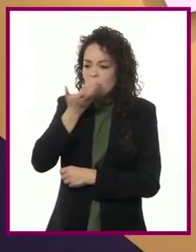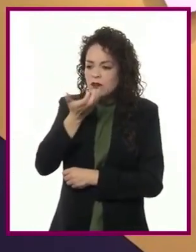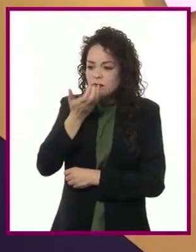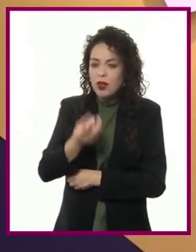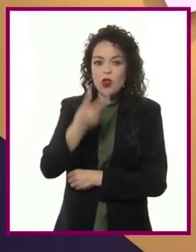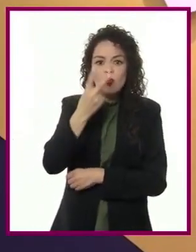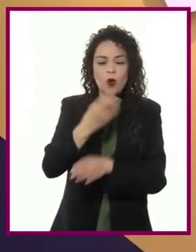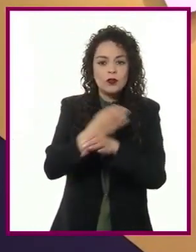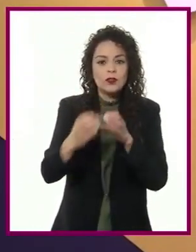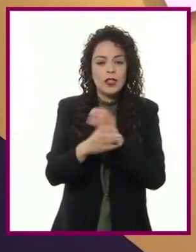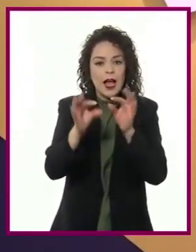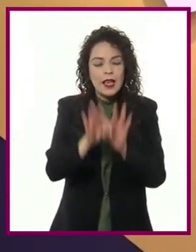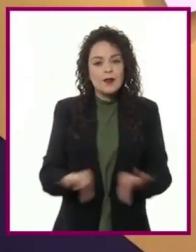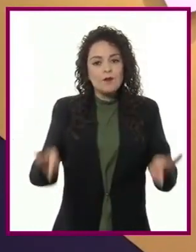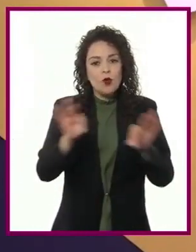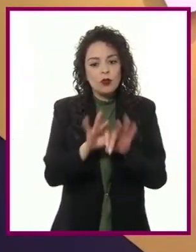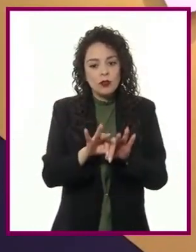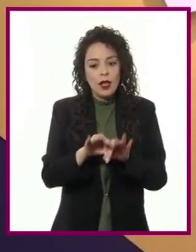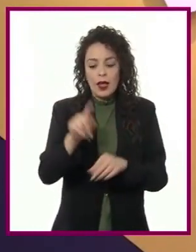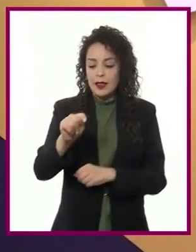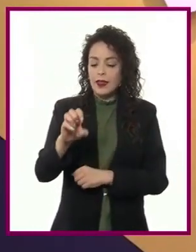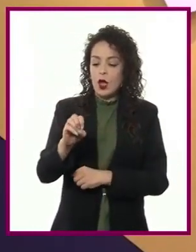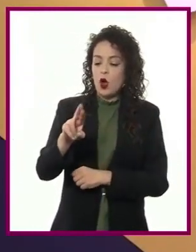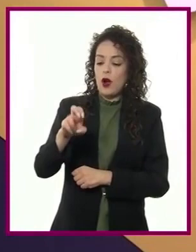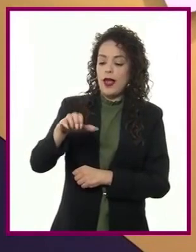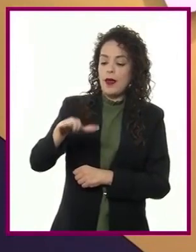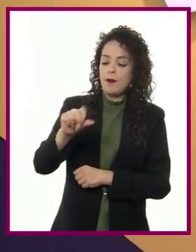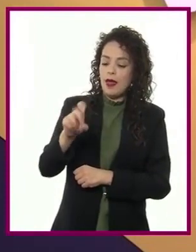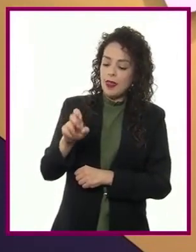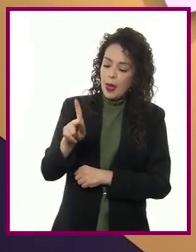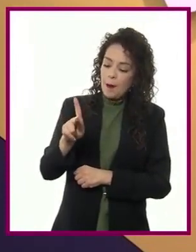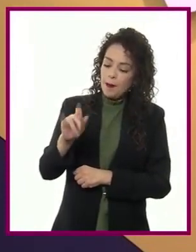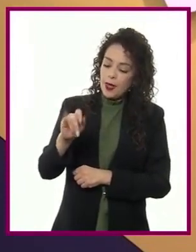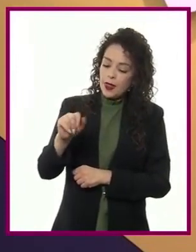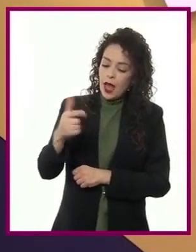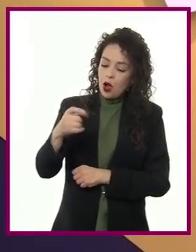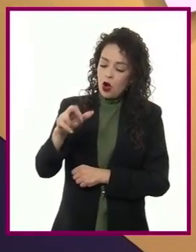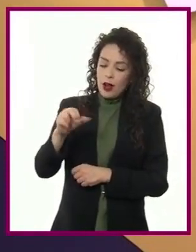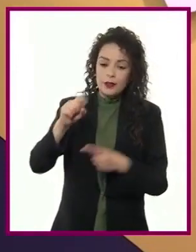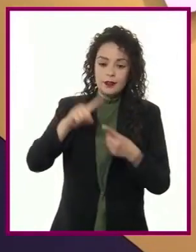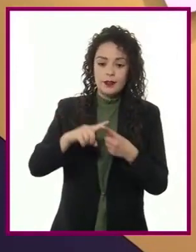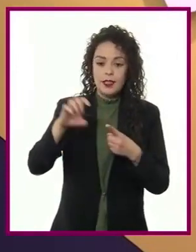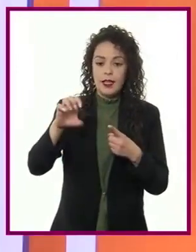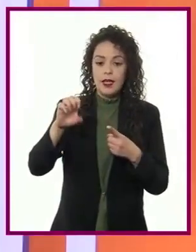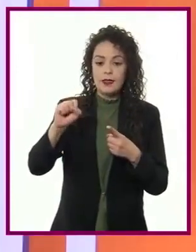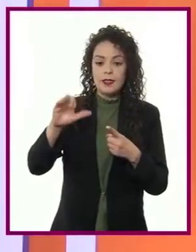importantes aportaciones: el teorema de Pitágoras y la escala musical.